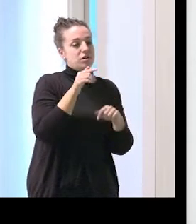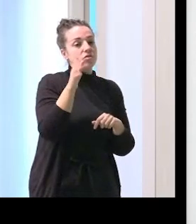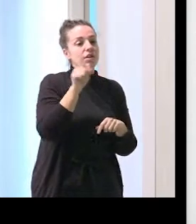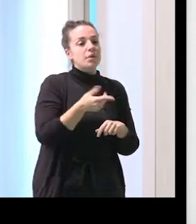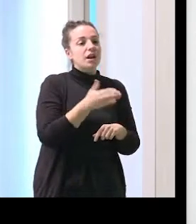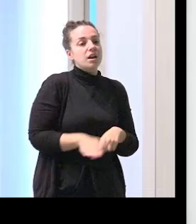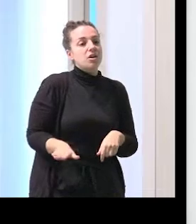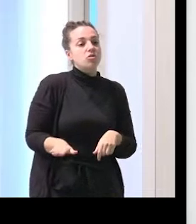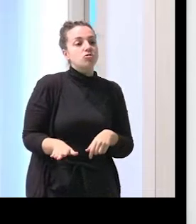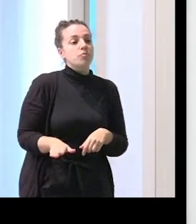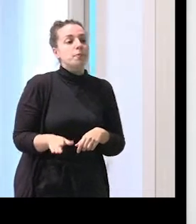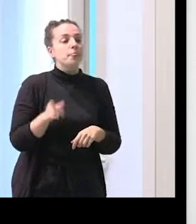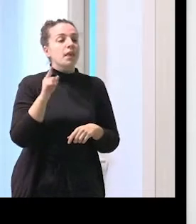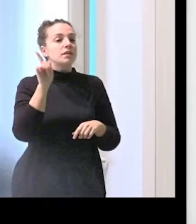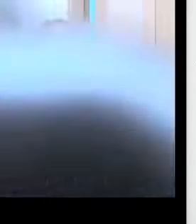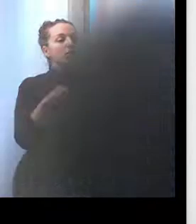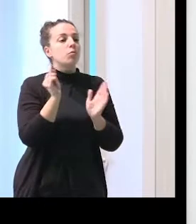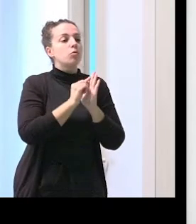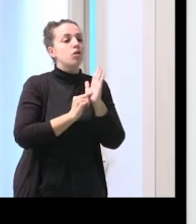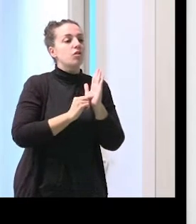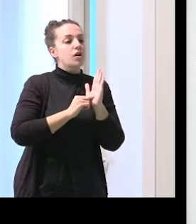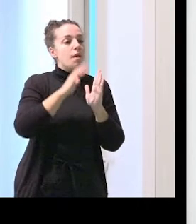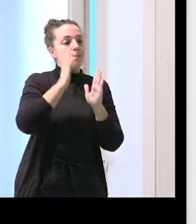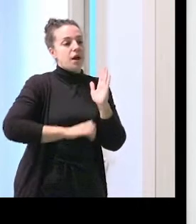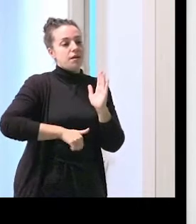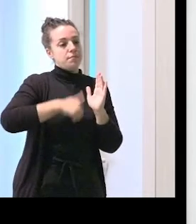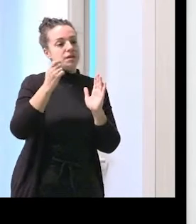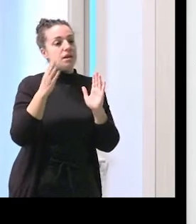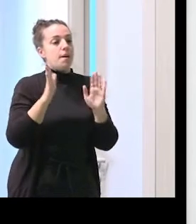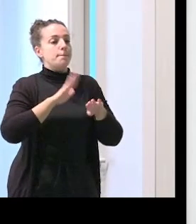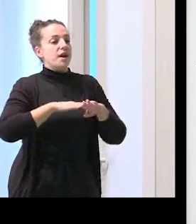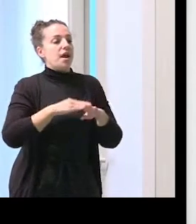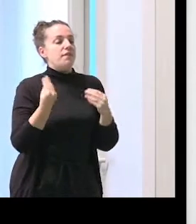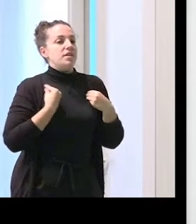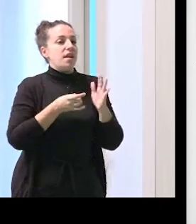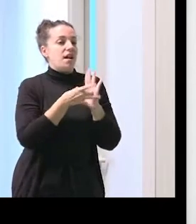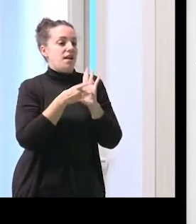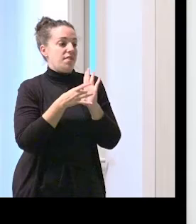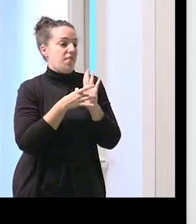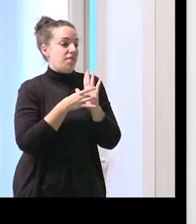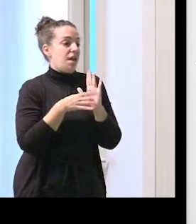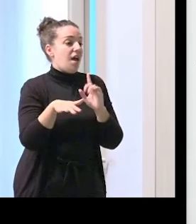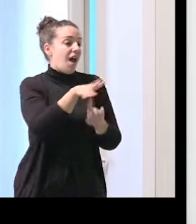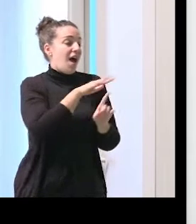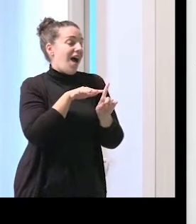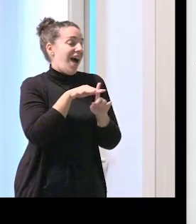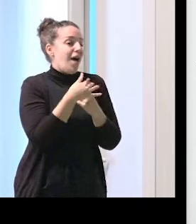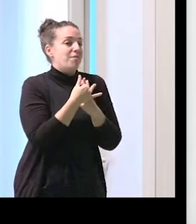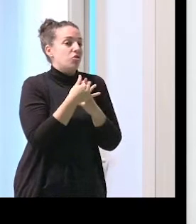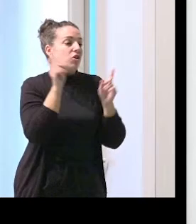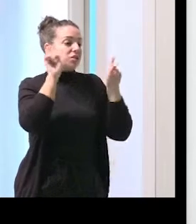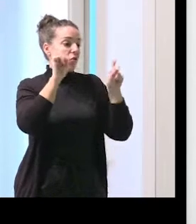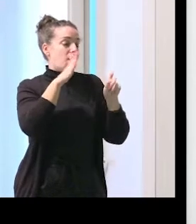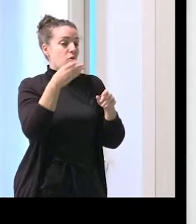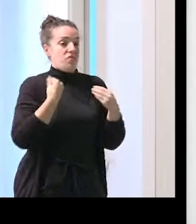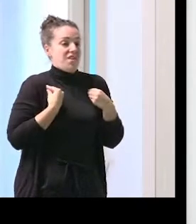de hipoacusia unilateral presentan puntuaciones más bajas en la escala de calidad de vida, especialmente en el ámbito escolar, que es donde viven los niños, donde pasan todo el día y donde tienen que